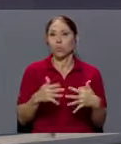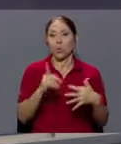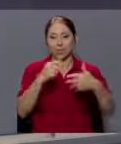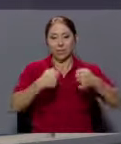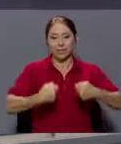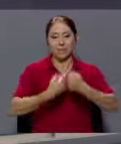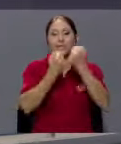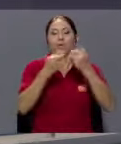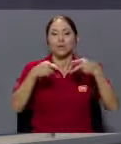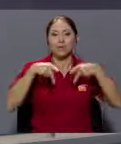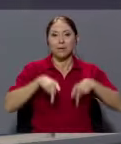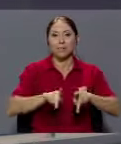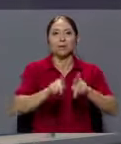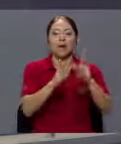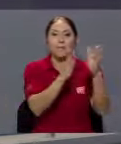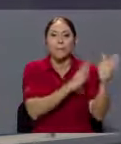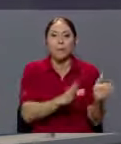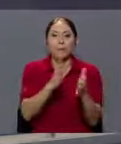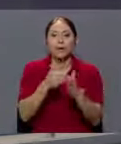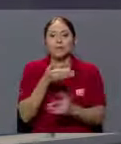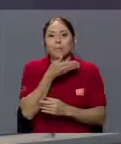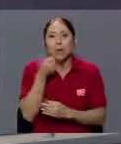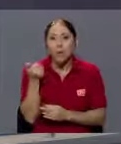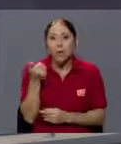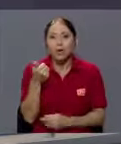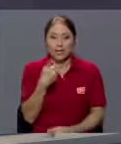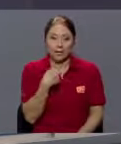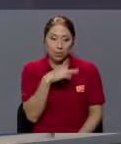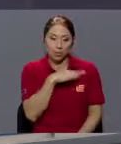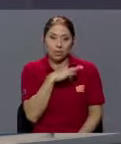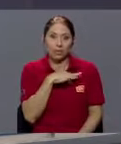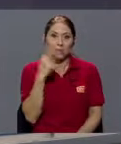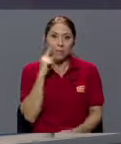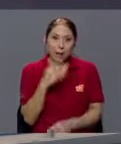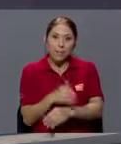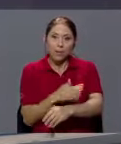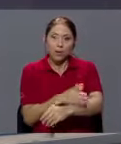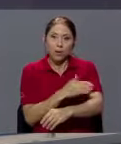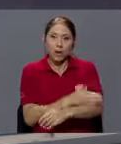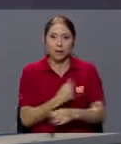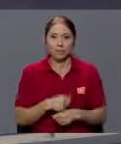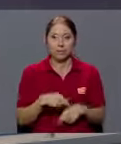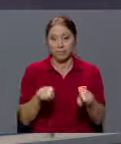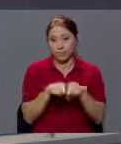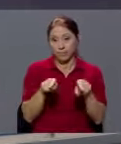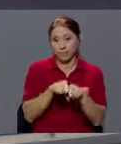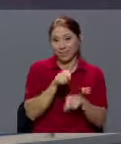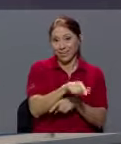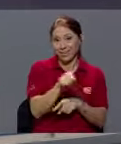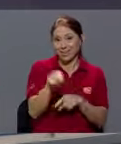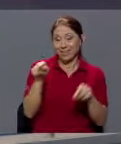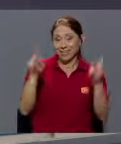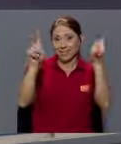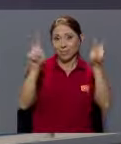desafío que les permita prepararse mejor, tener un incentivo para mejorar. Aparte de que estas